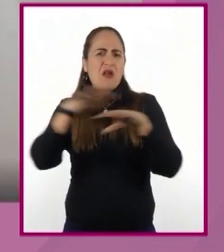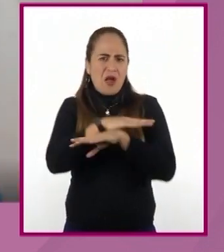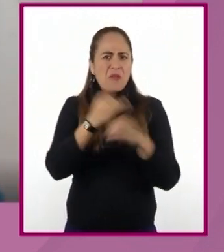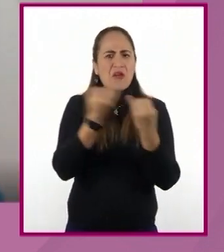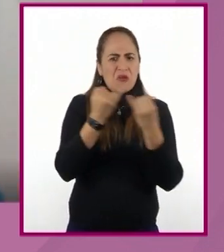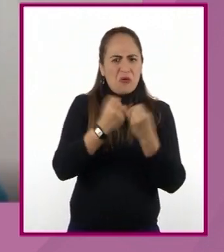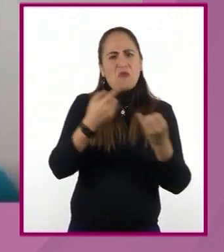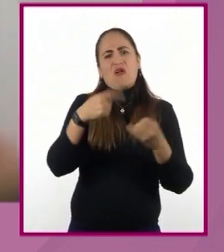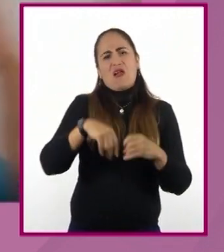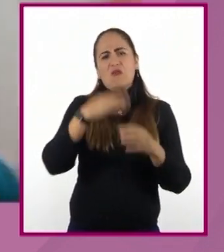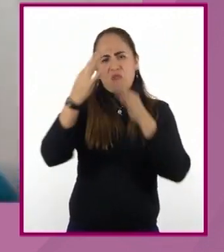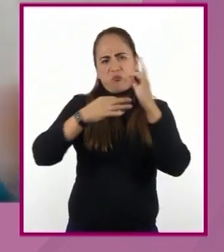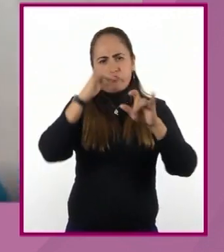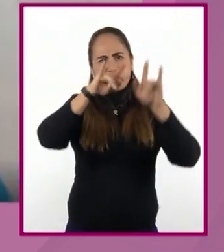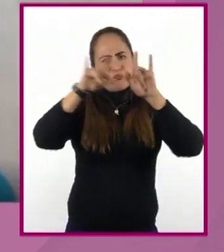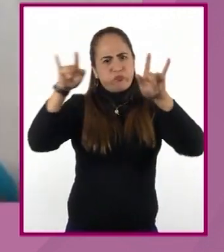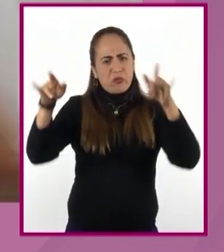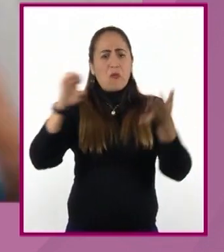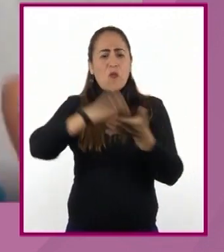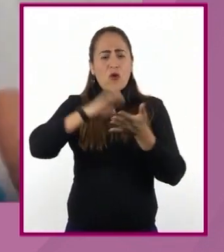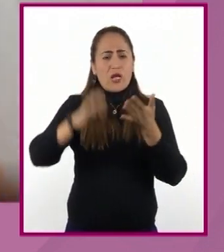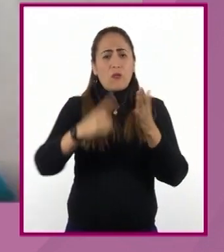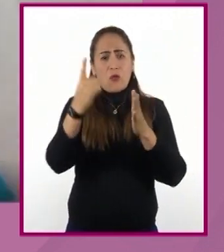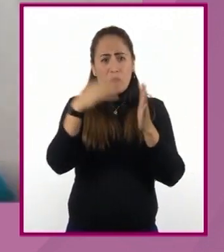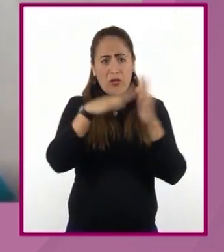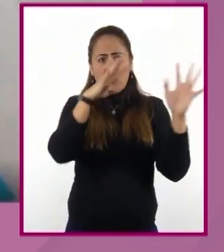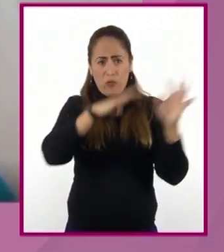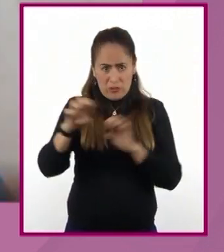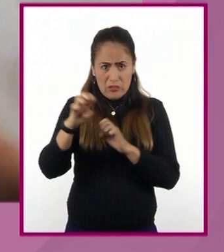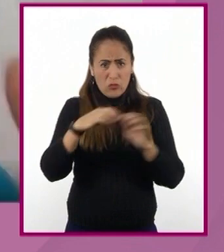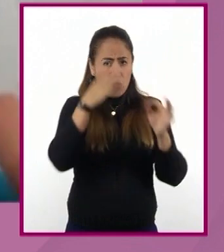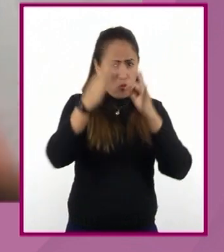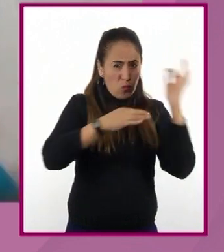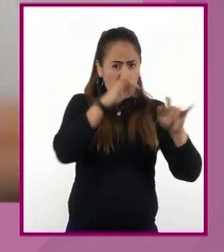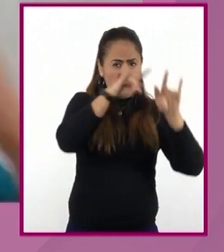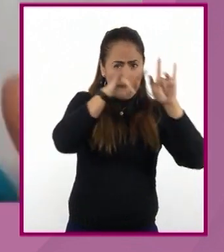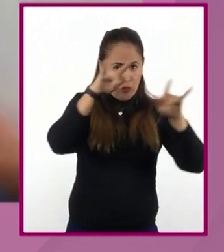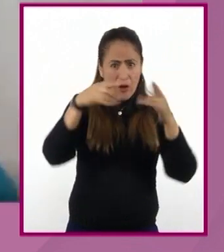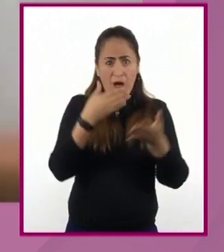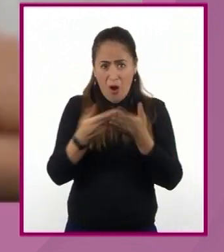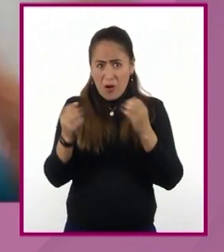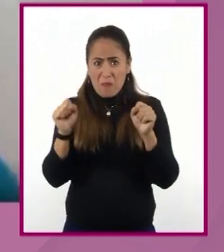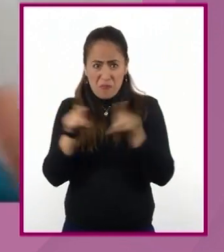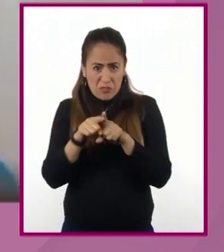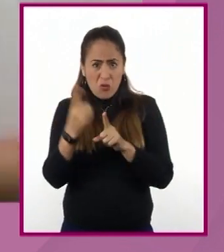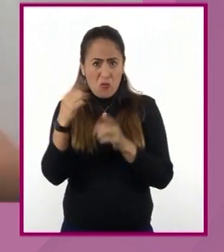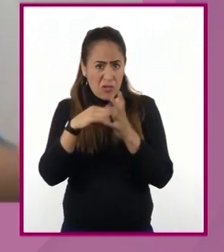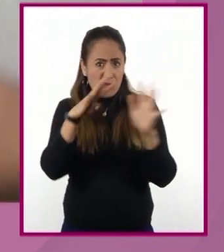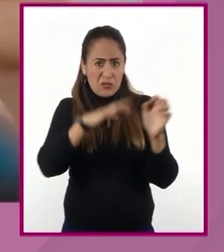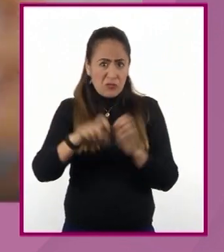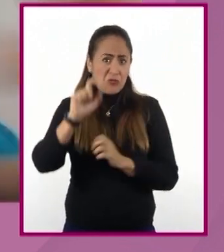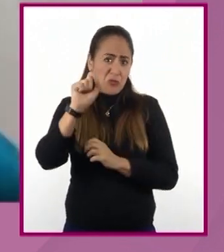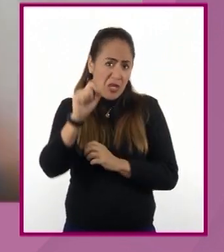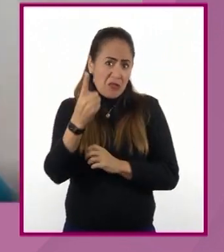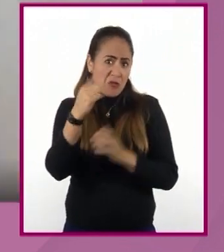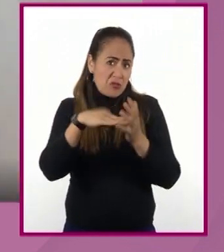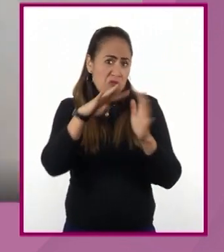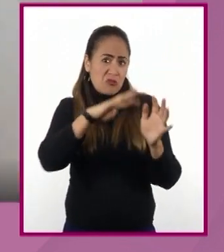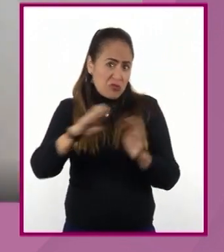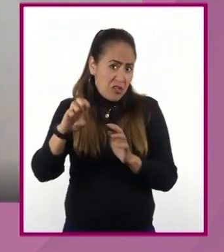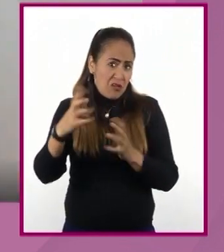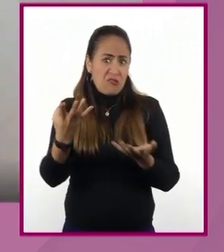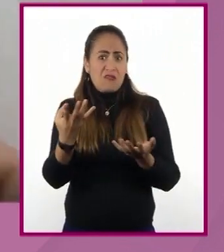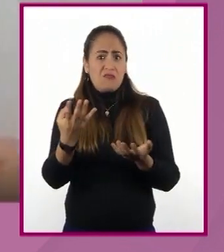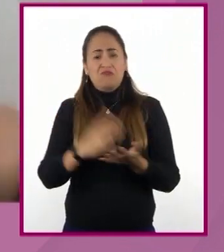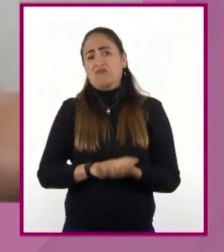se hacía en la época de 1900 es muy diferente a la que se hacía en los 20s, en los 30s, en los 60s, y así ha ido cambiando